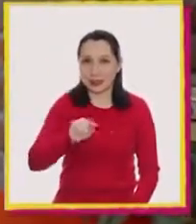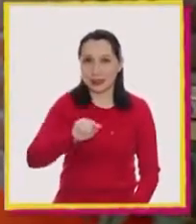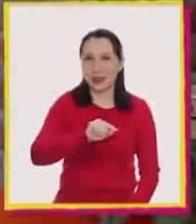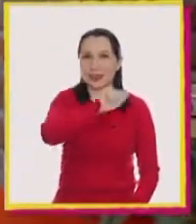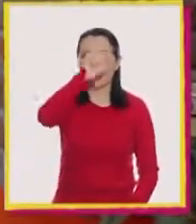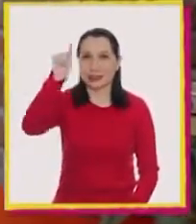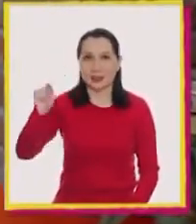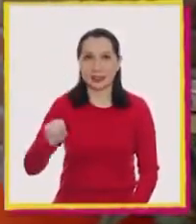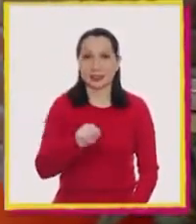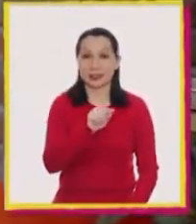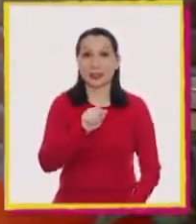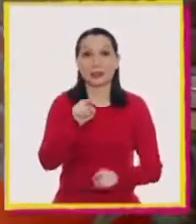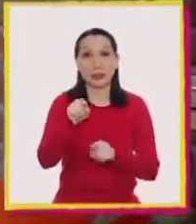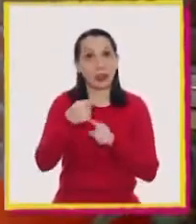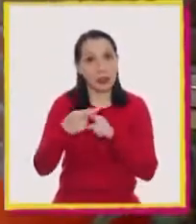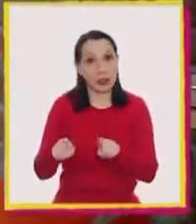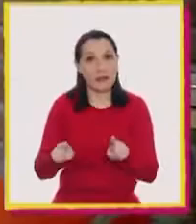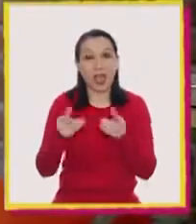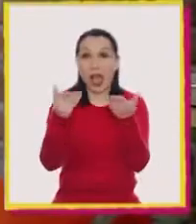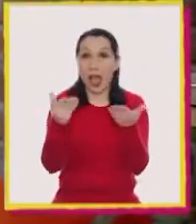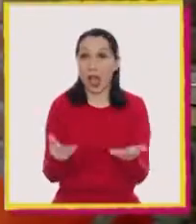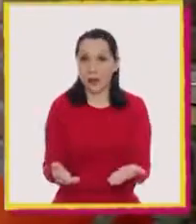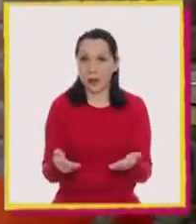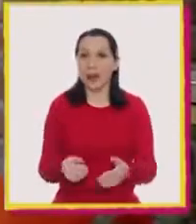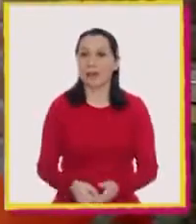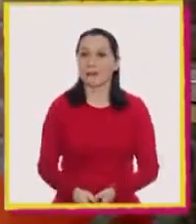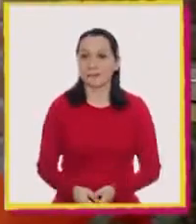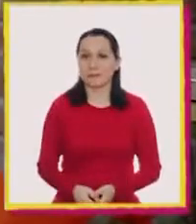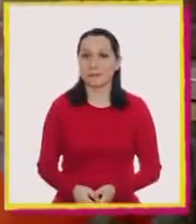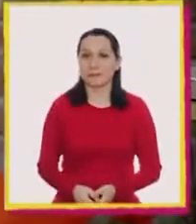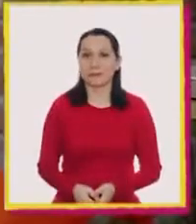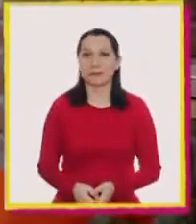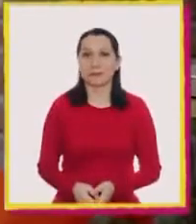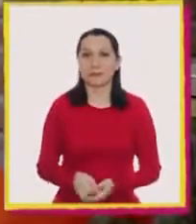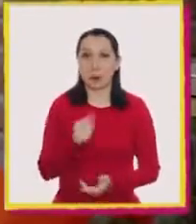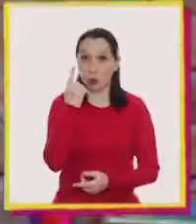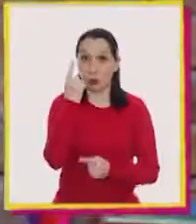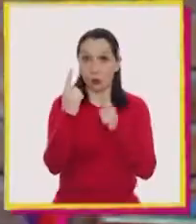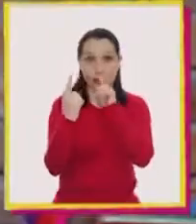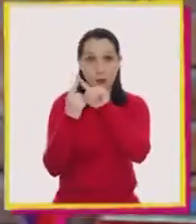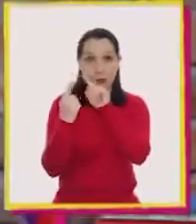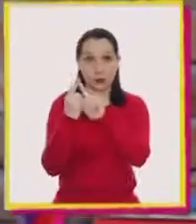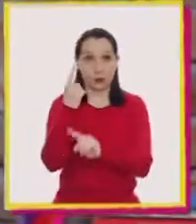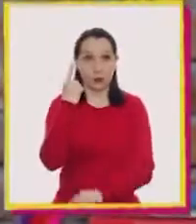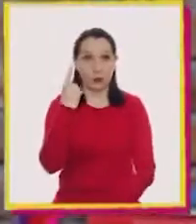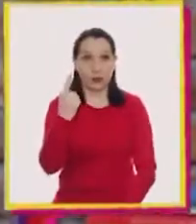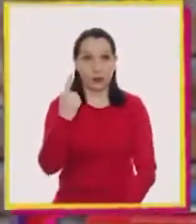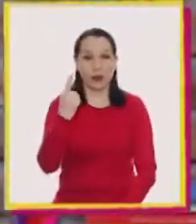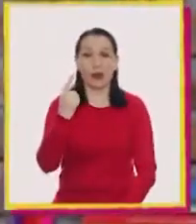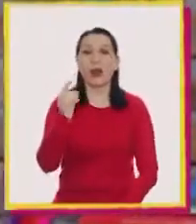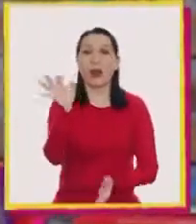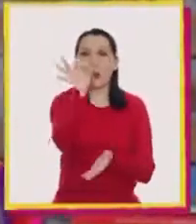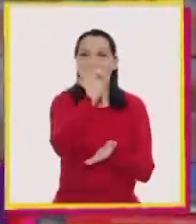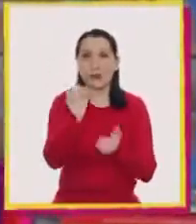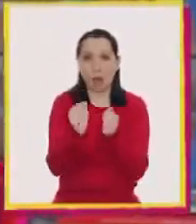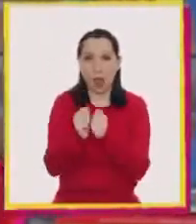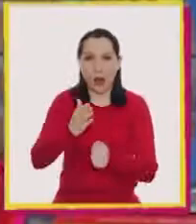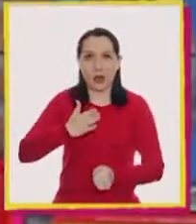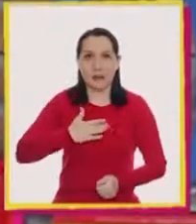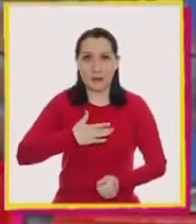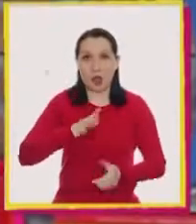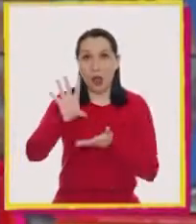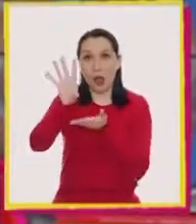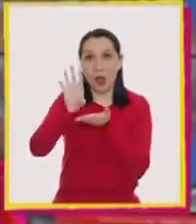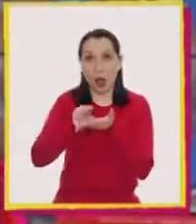círculos. ¿Hagamos los diferentes esta vez? ¡Ok! Con tu dedo índice, dibujen